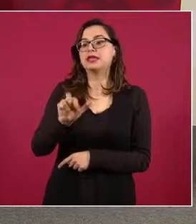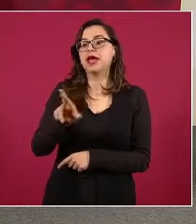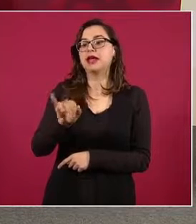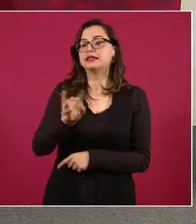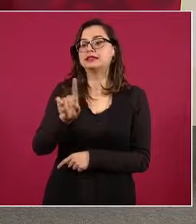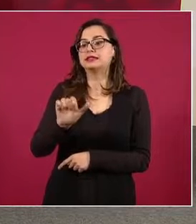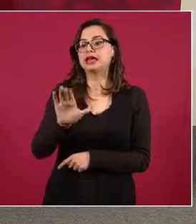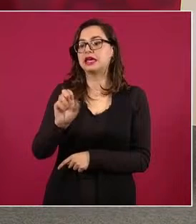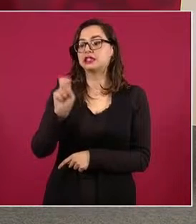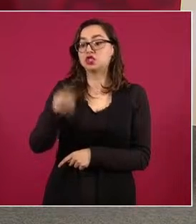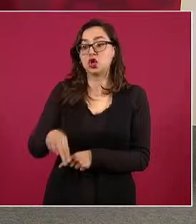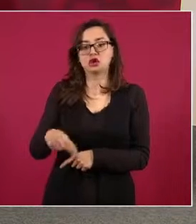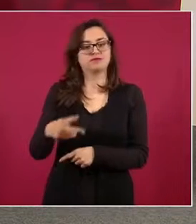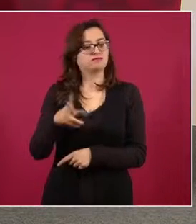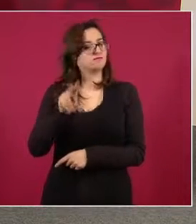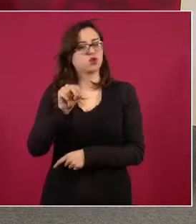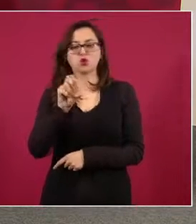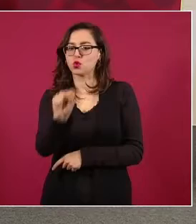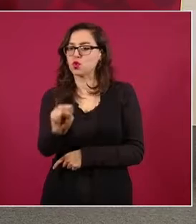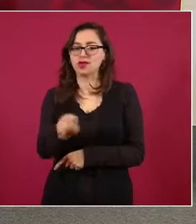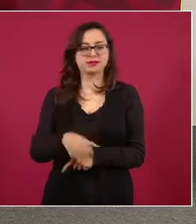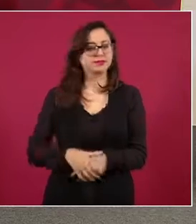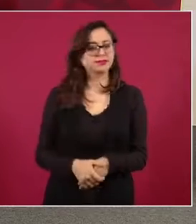Vamos a seguir con el debate.